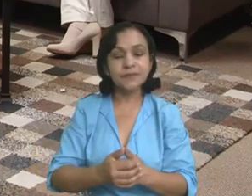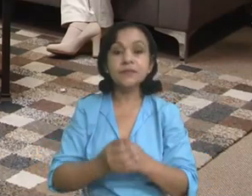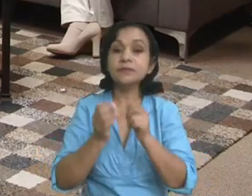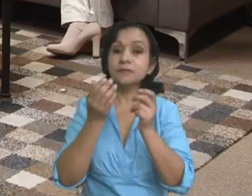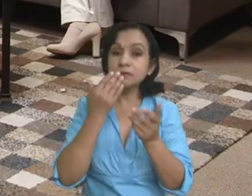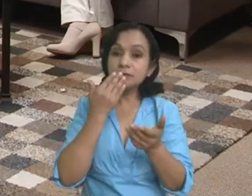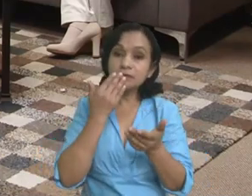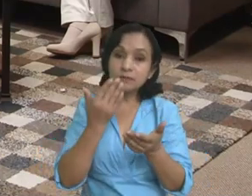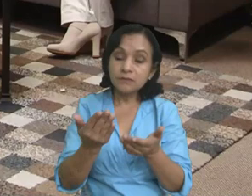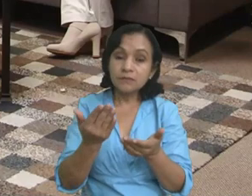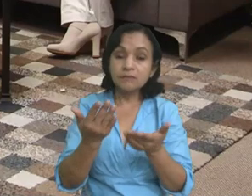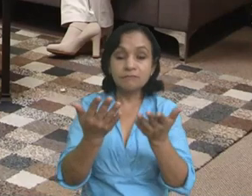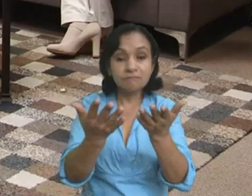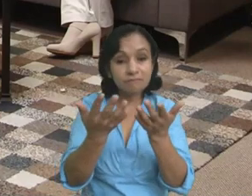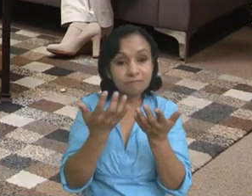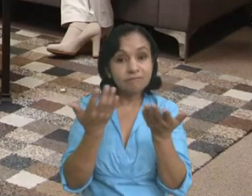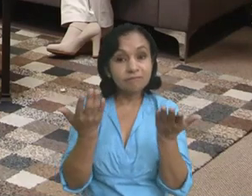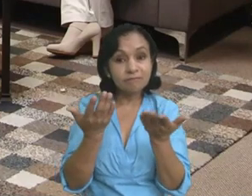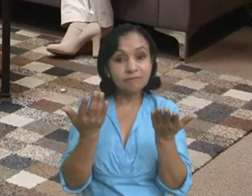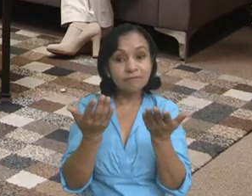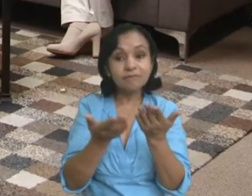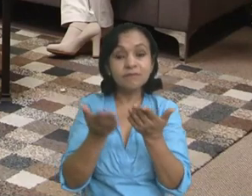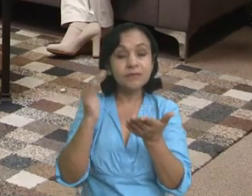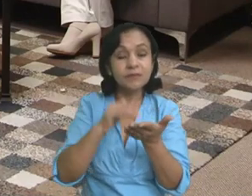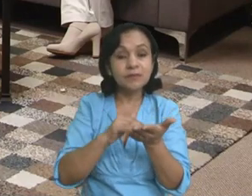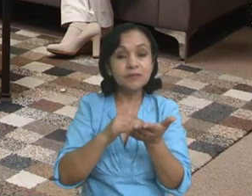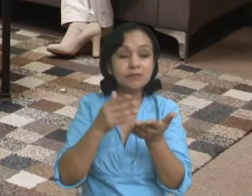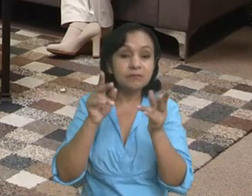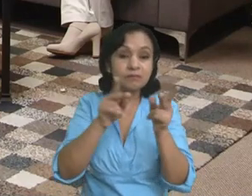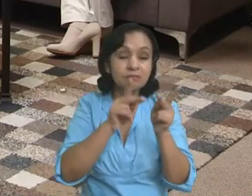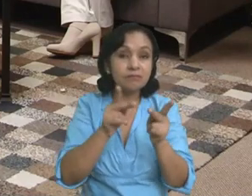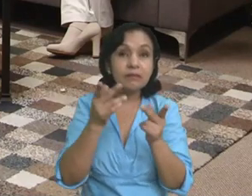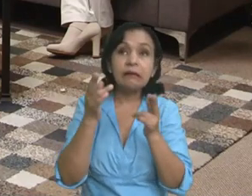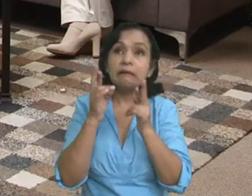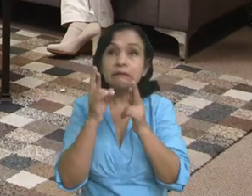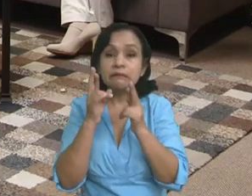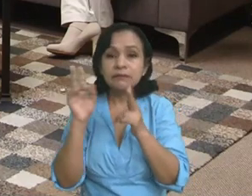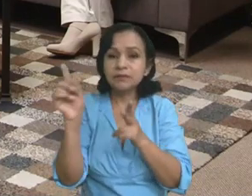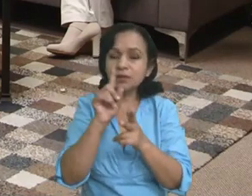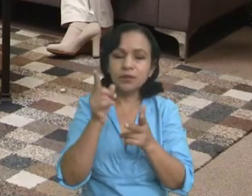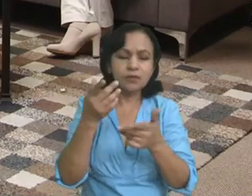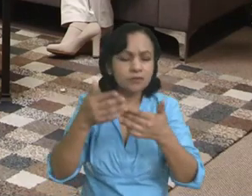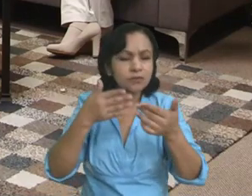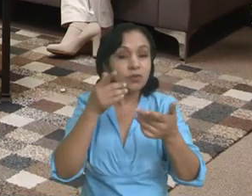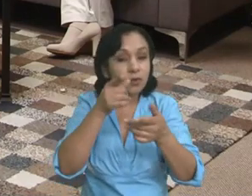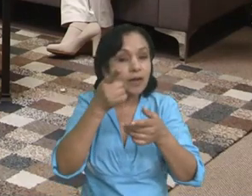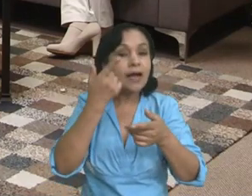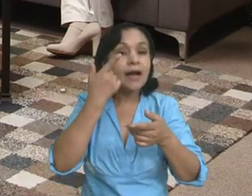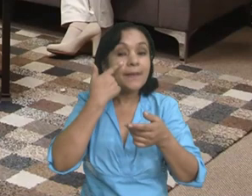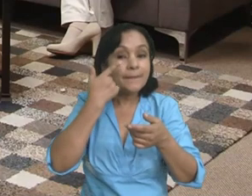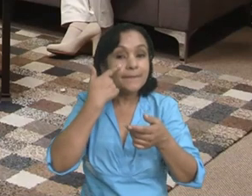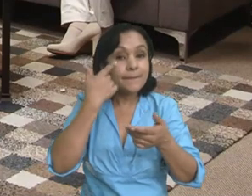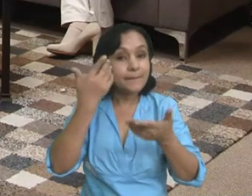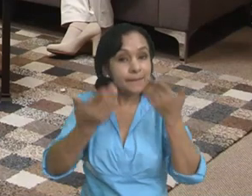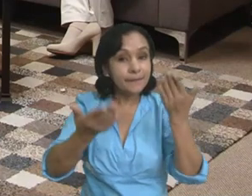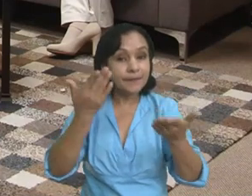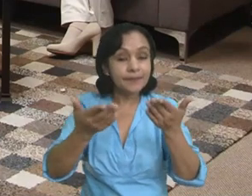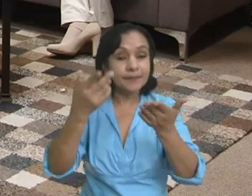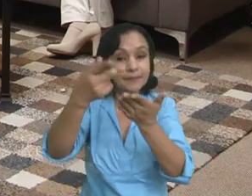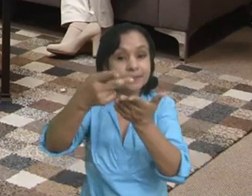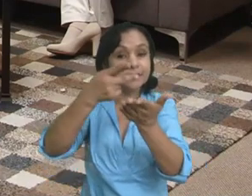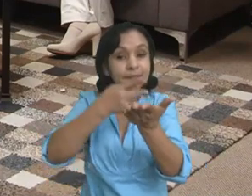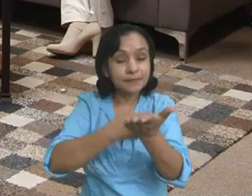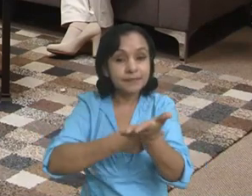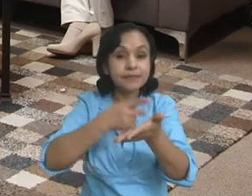Bueno, es lo que queremos, para no sembrar falsas expectativas, ¿no? Realmente claro, quisiéramos claro. que esto pasara rápido. Este proyecto